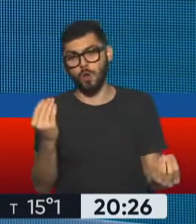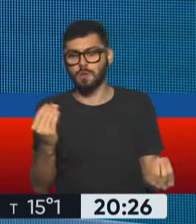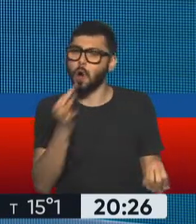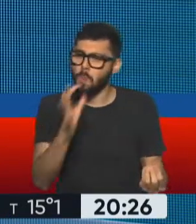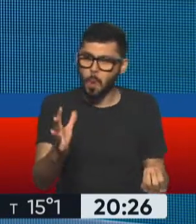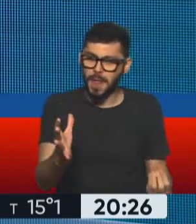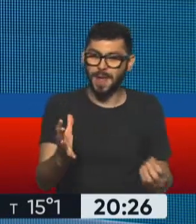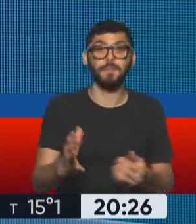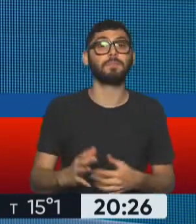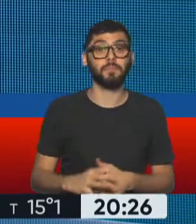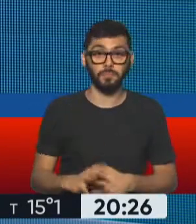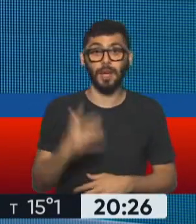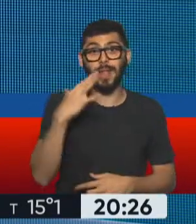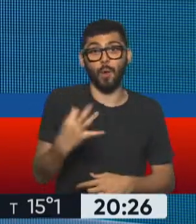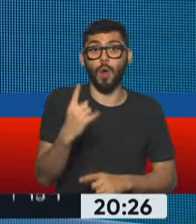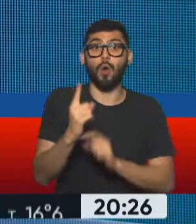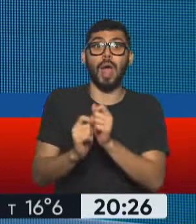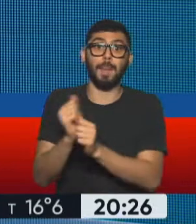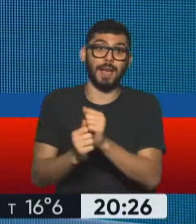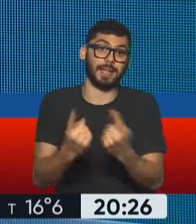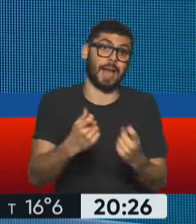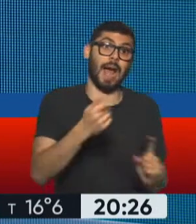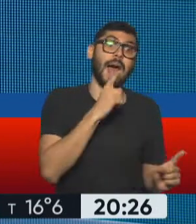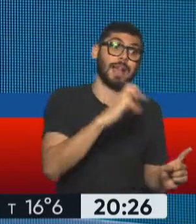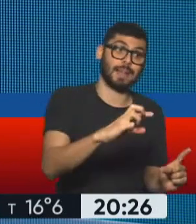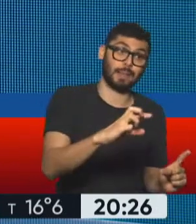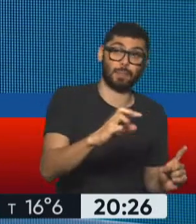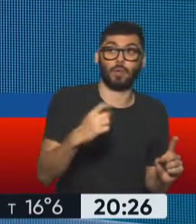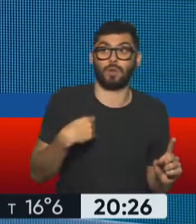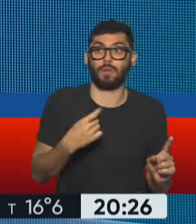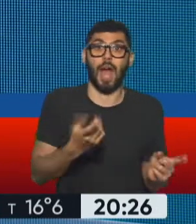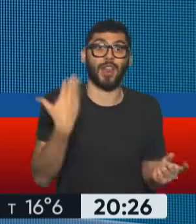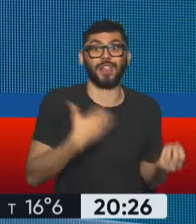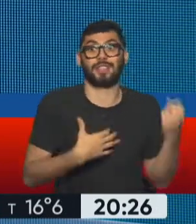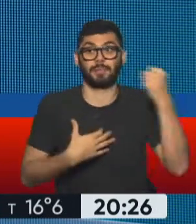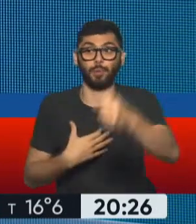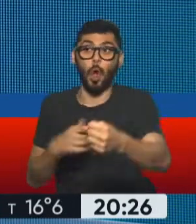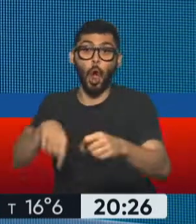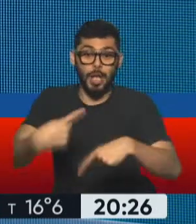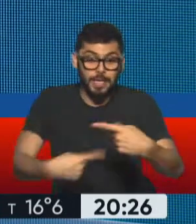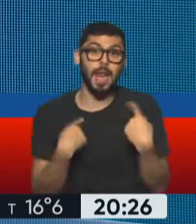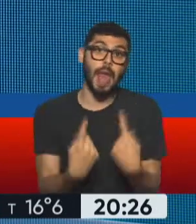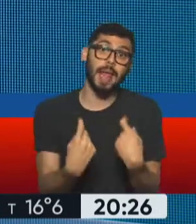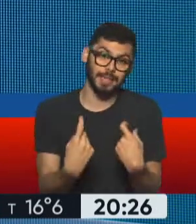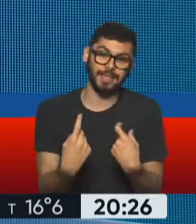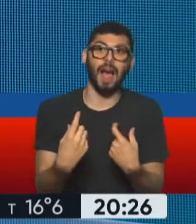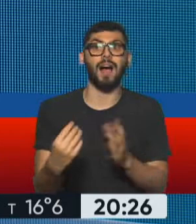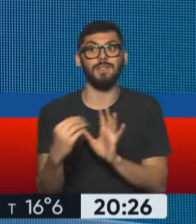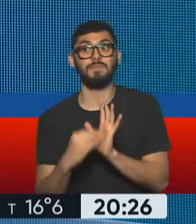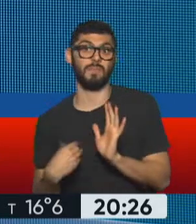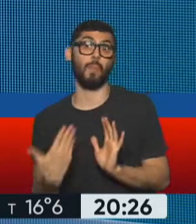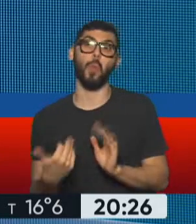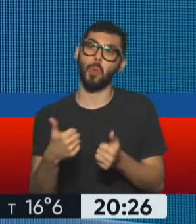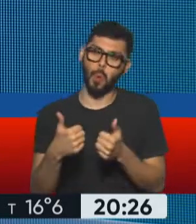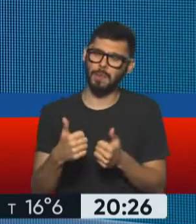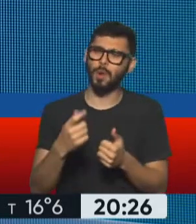y lógico a la vez, porque se supone que hubo empresas que necesitaron el ATP que siguen necesitando hoy una asistencia. El requisito fundamental